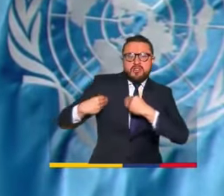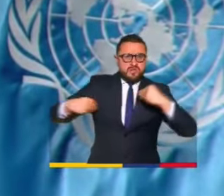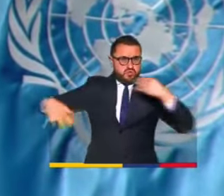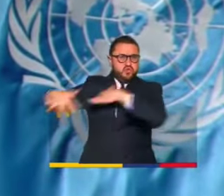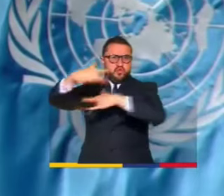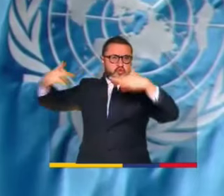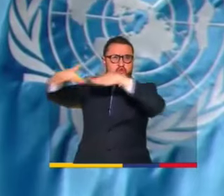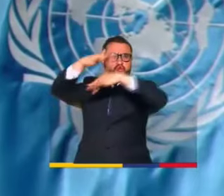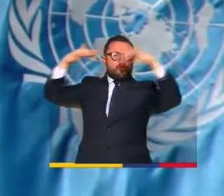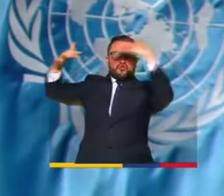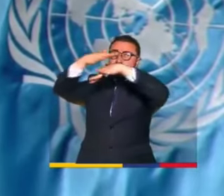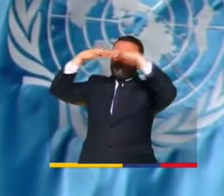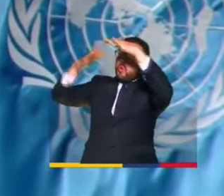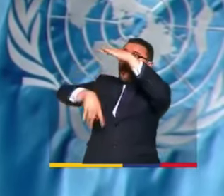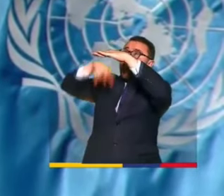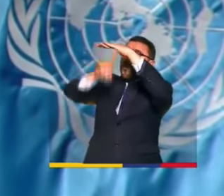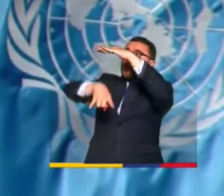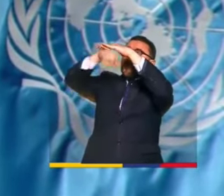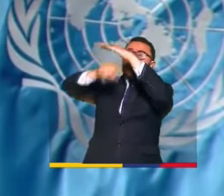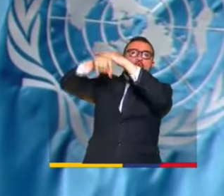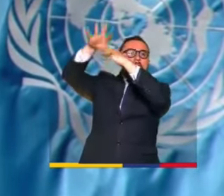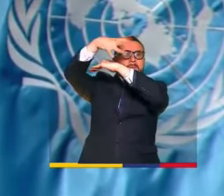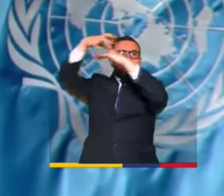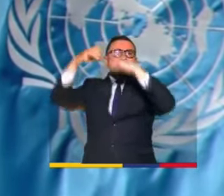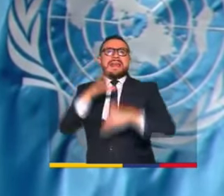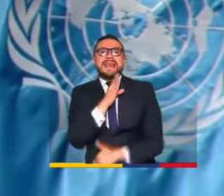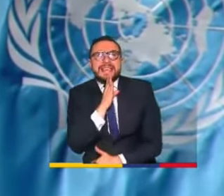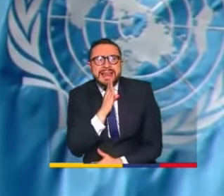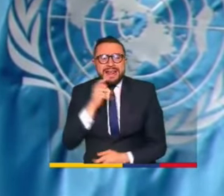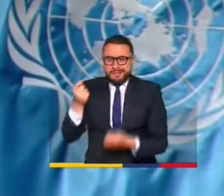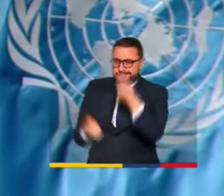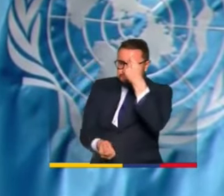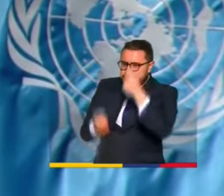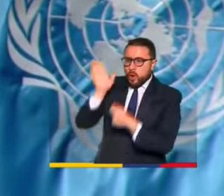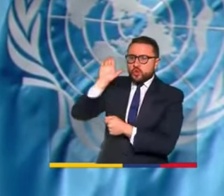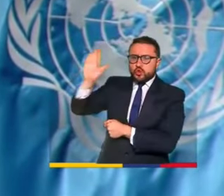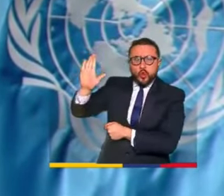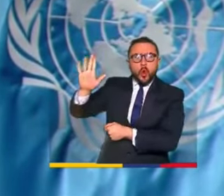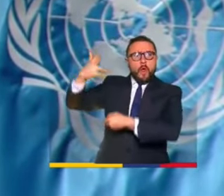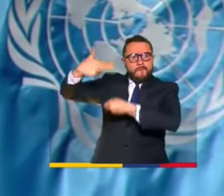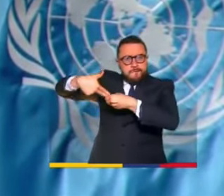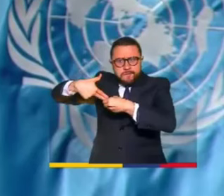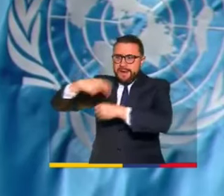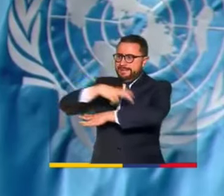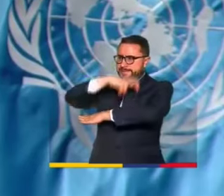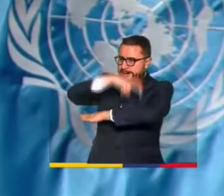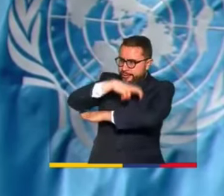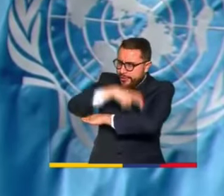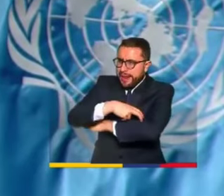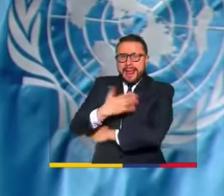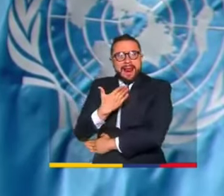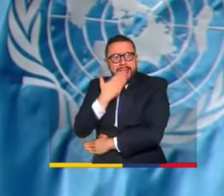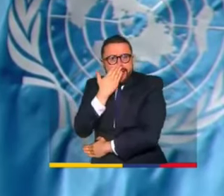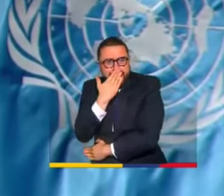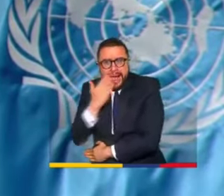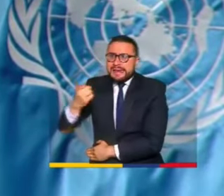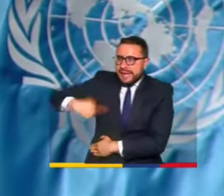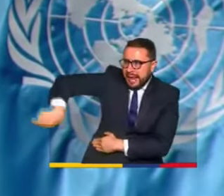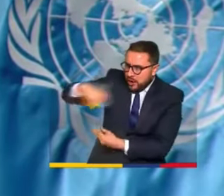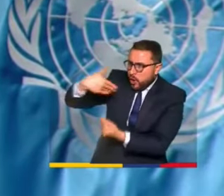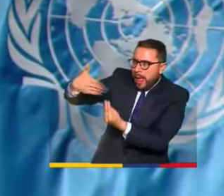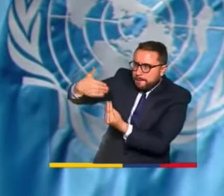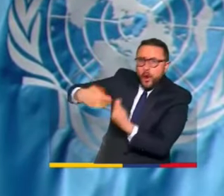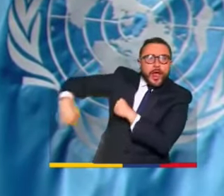economías fósiles, petroleras, carboneras y gasíferas. Son las economías